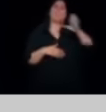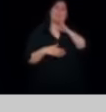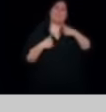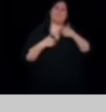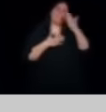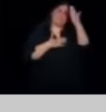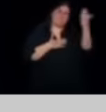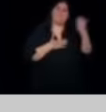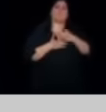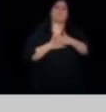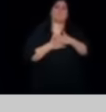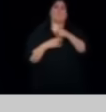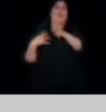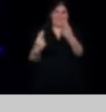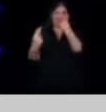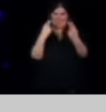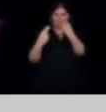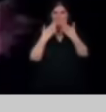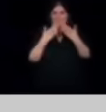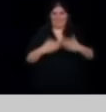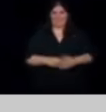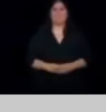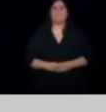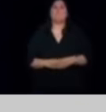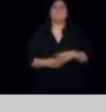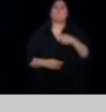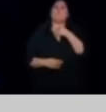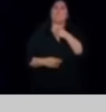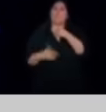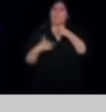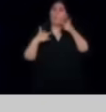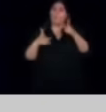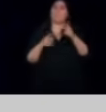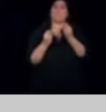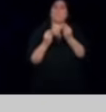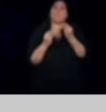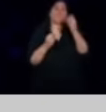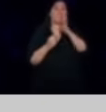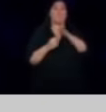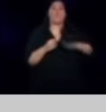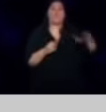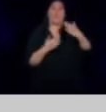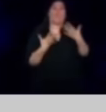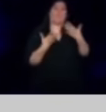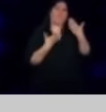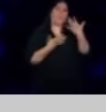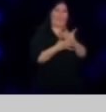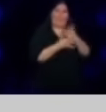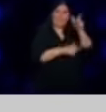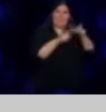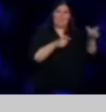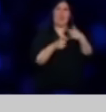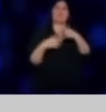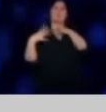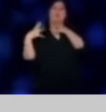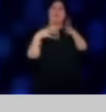buena parte del electorado de Milei es masculino, ¿no? Y también de un rango de edad. Por lo cual, insisto, muchas